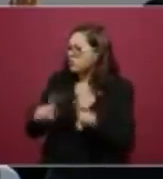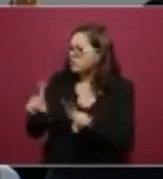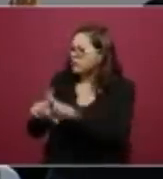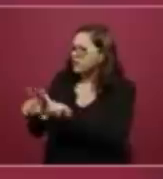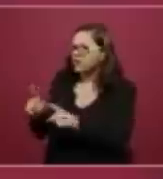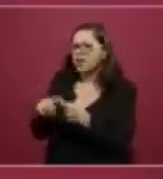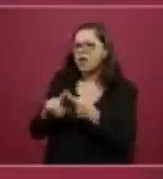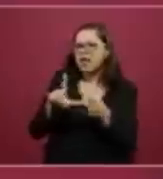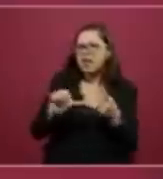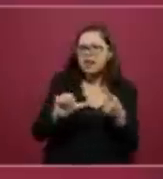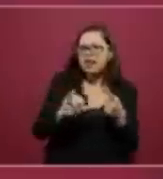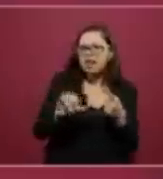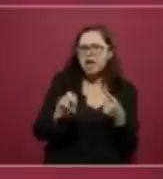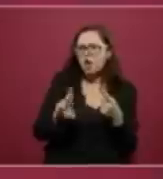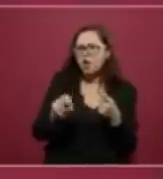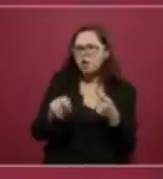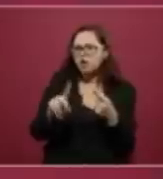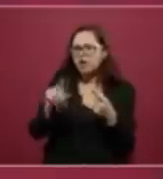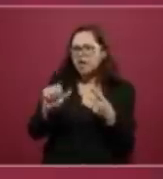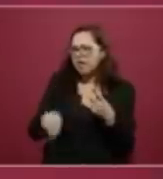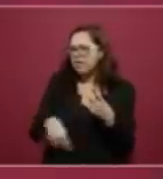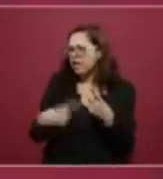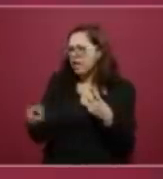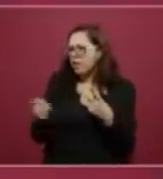¿Por qué no fue El Universal?